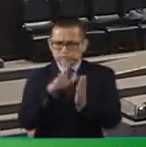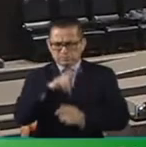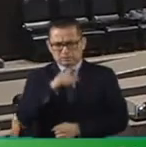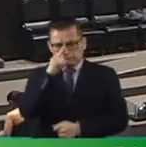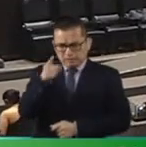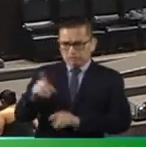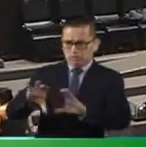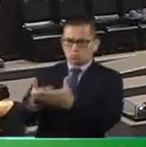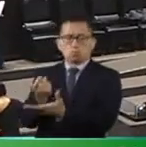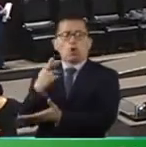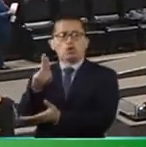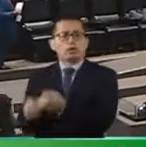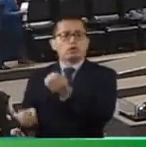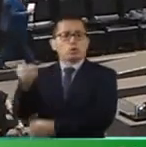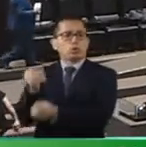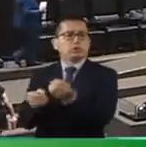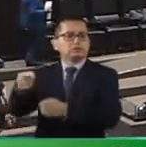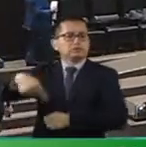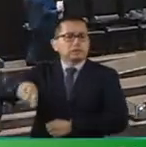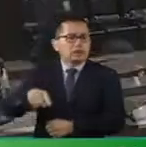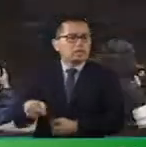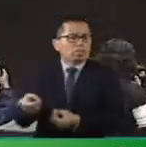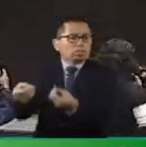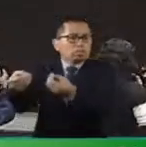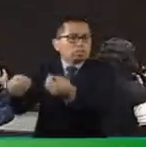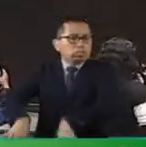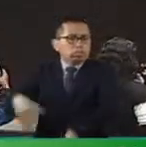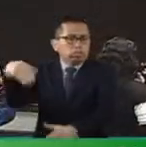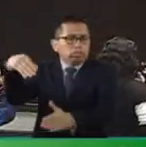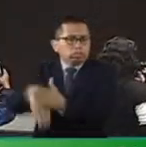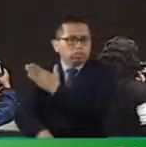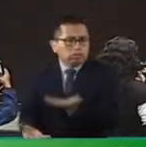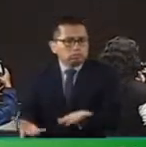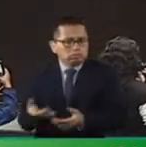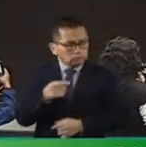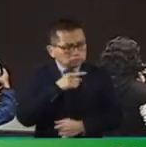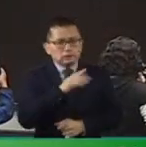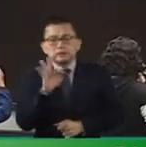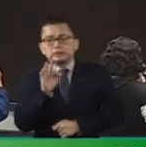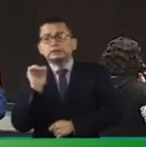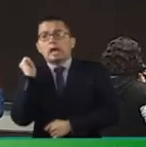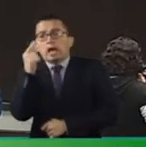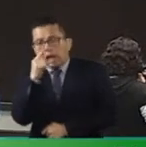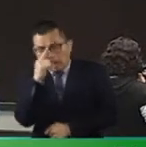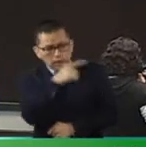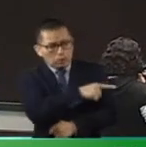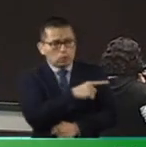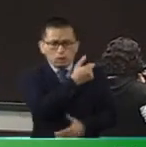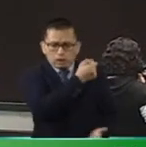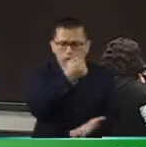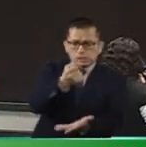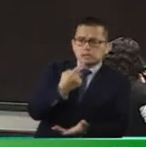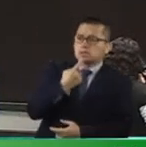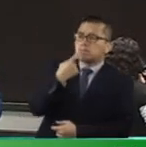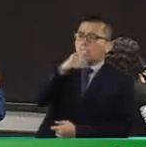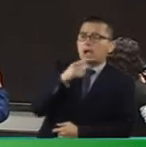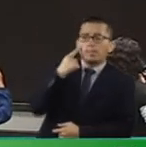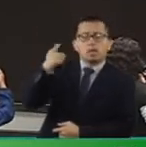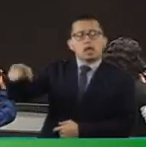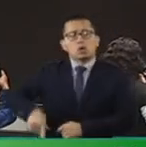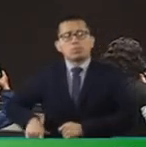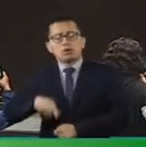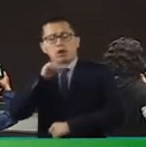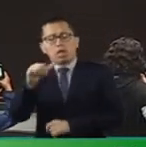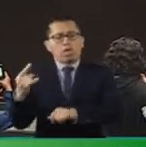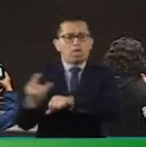rodillas, a donde probablemente algún inversionista pueda ir y reclamar que el Estado no está cumpliendo? Pero ¿cómo un juez